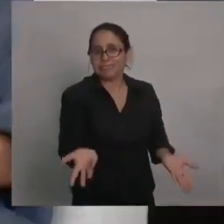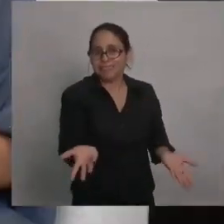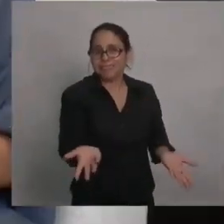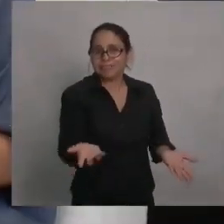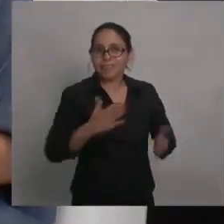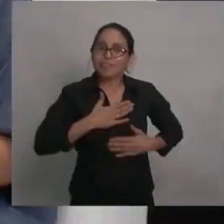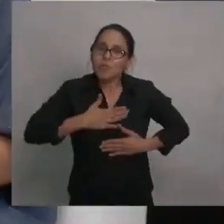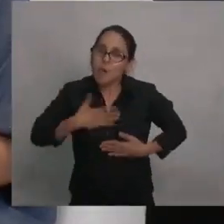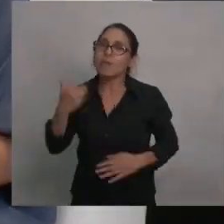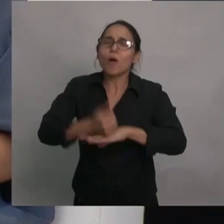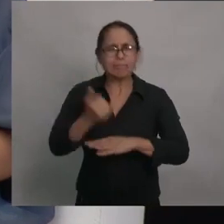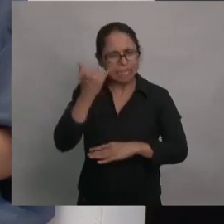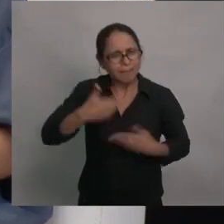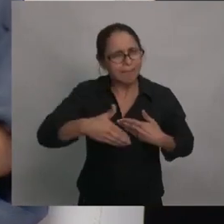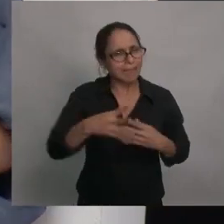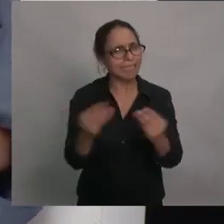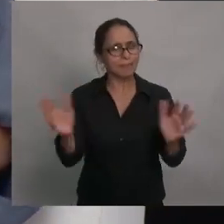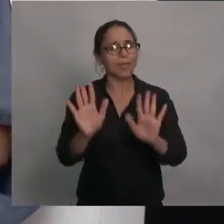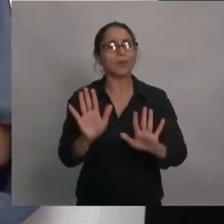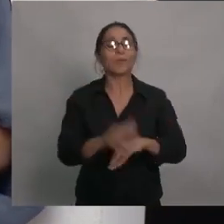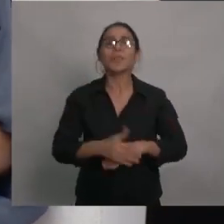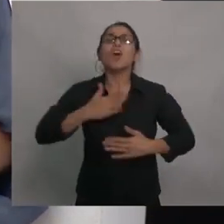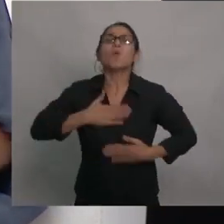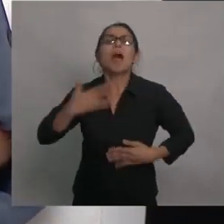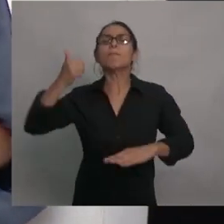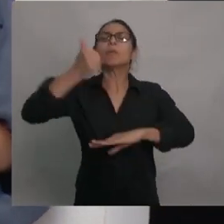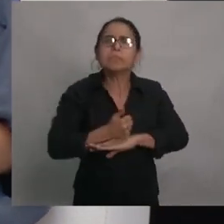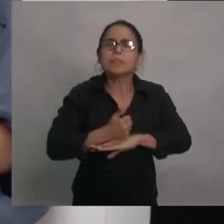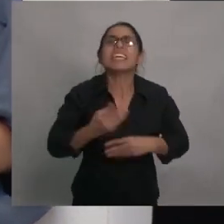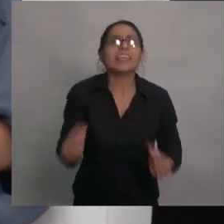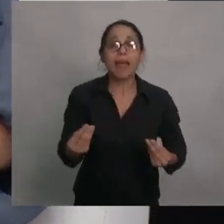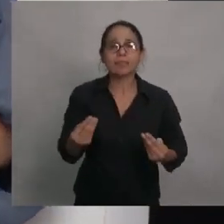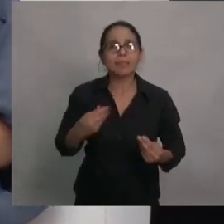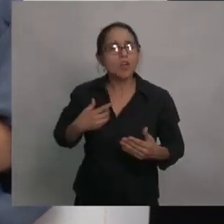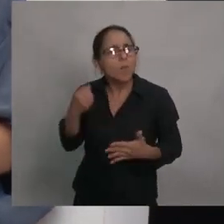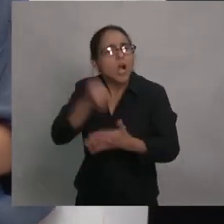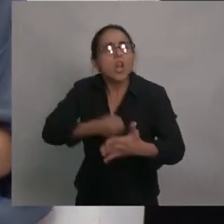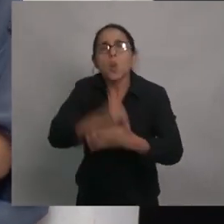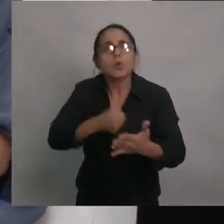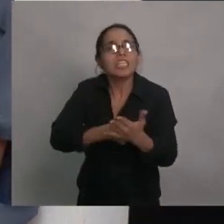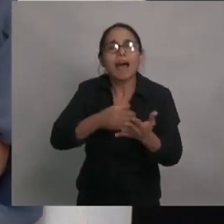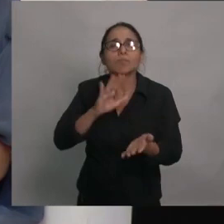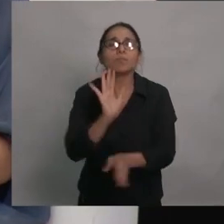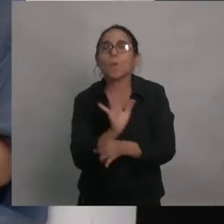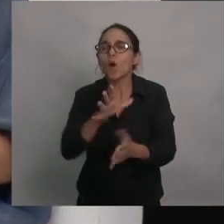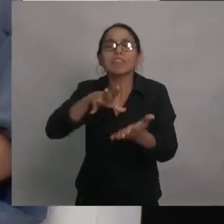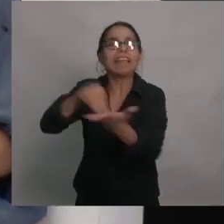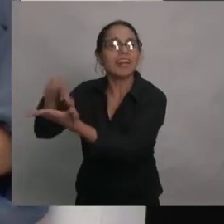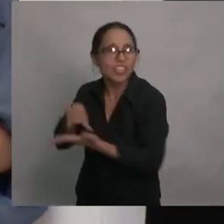Poner el cuerpo y termino significa defender el territorio, porque el territorio es construir